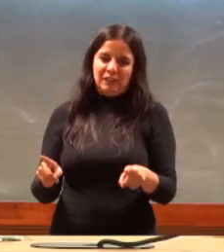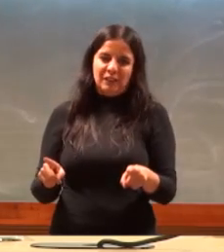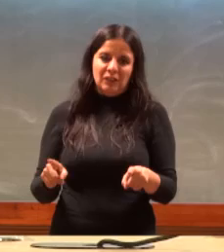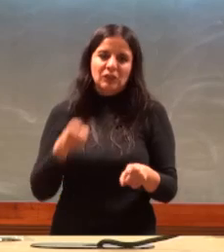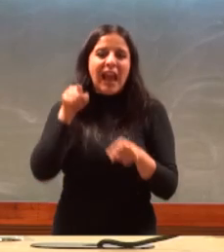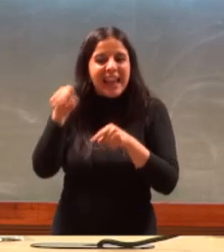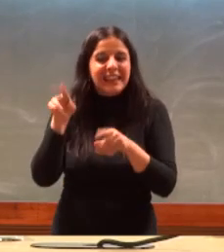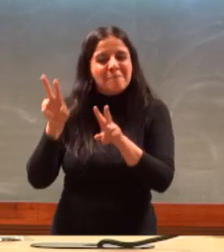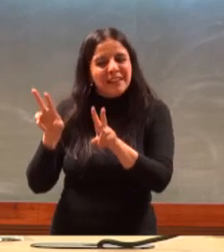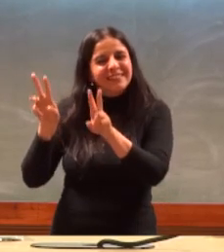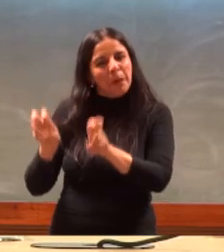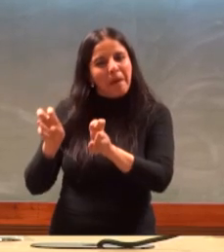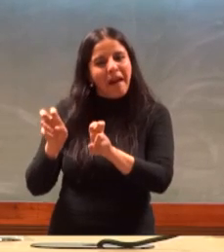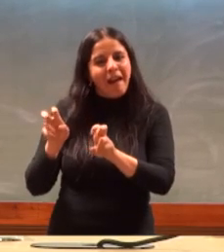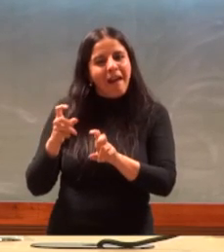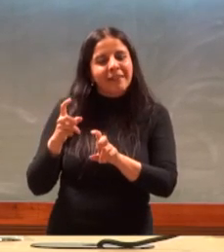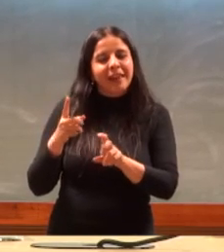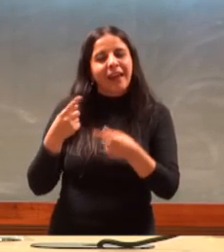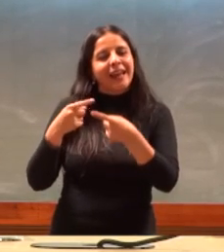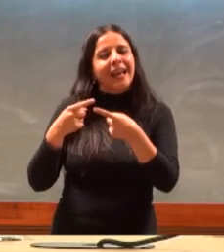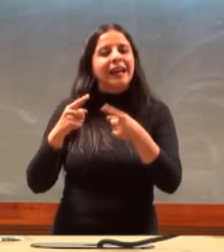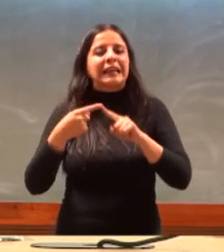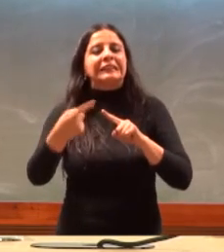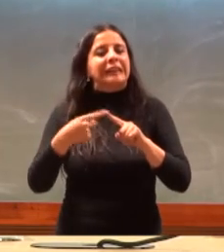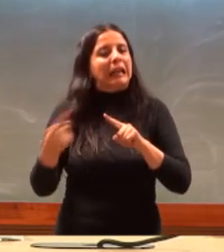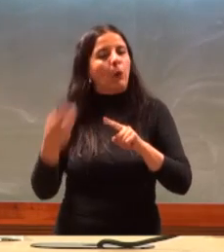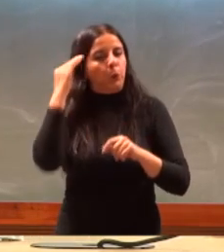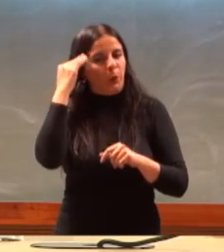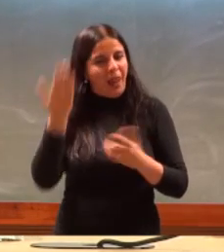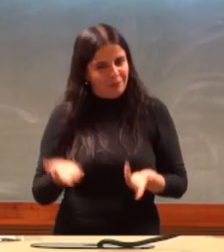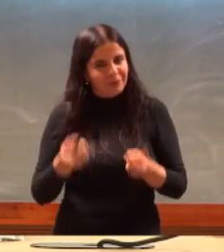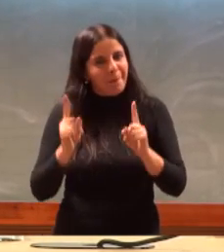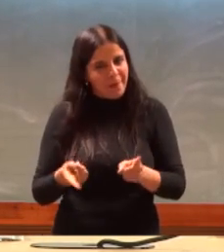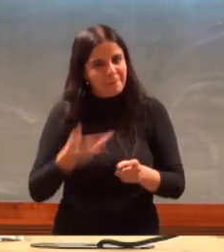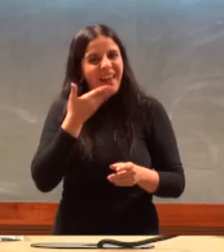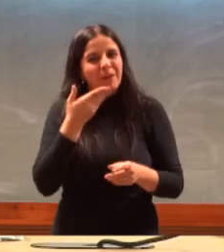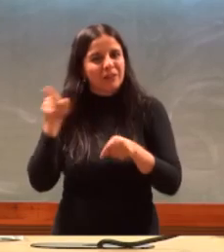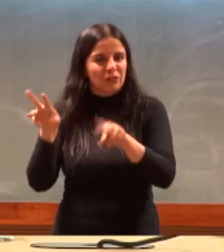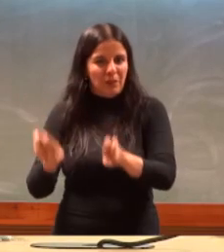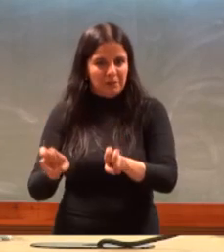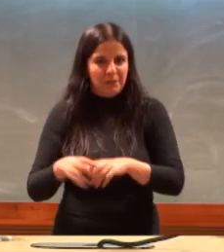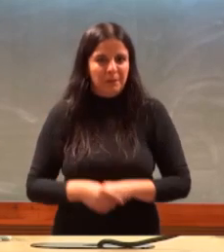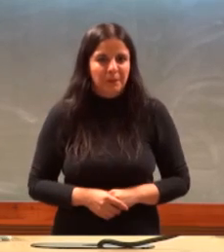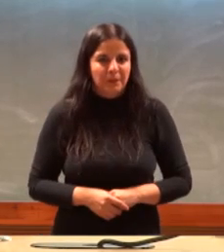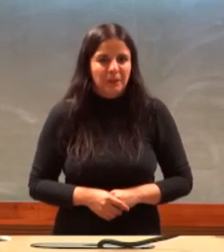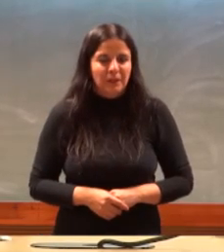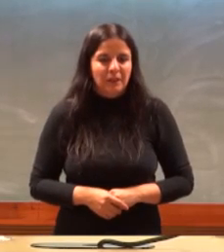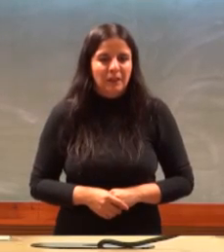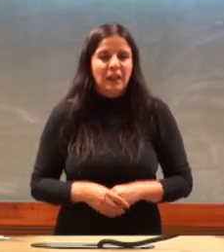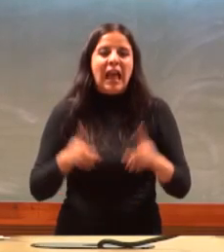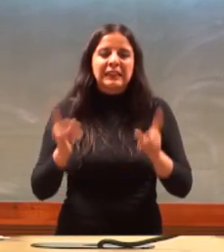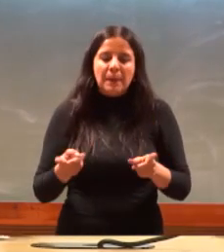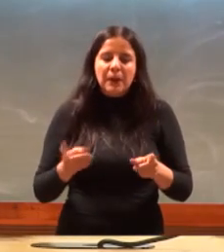intercultural entonces La idea es que hagamos una mesa de diálogo intercultural para comenzar a abordar estos temas también los vínculos con